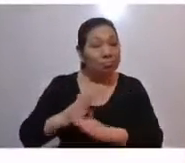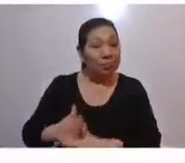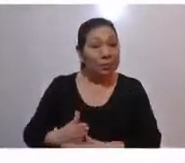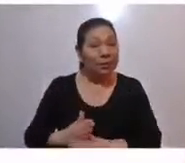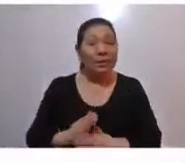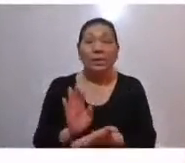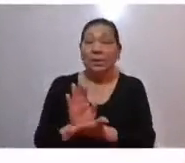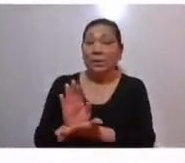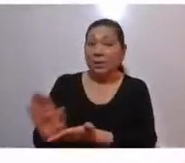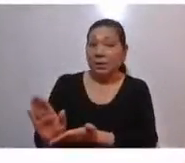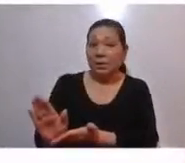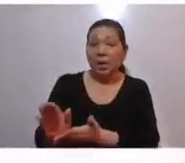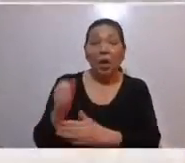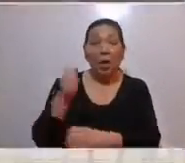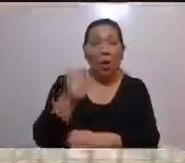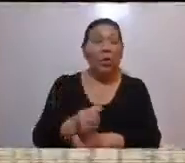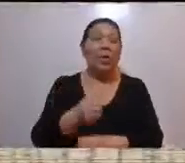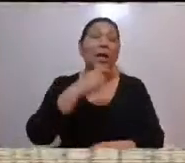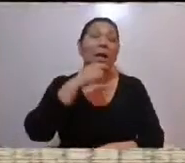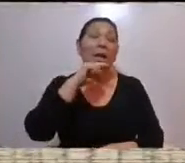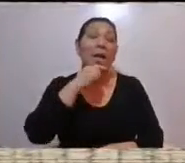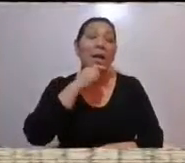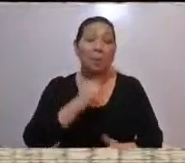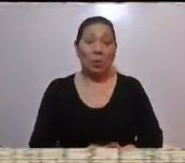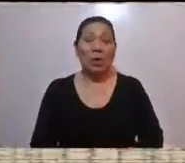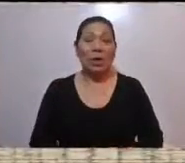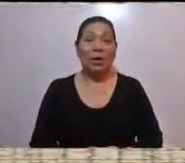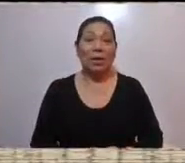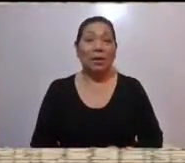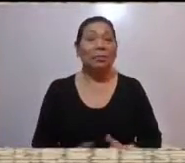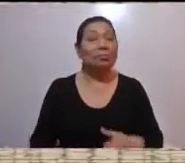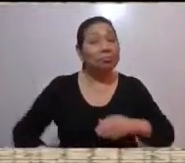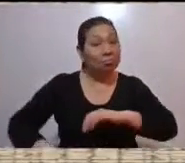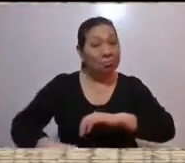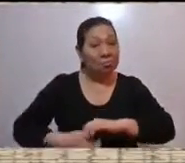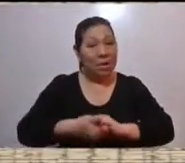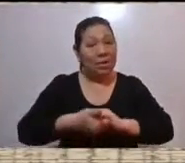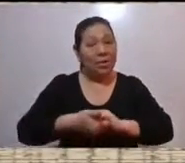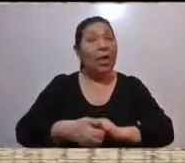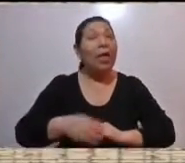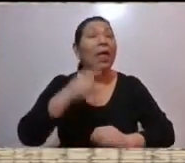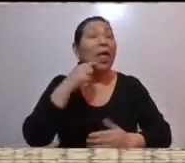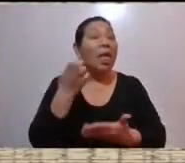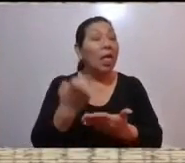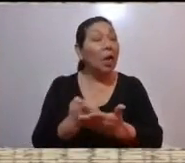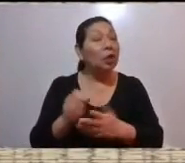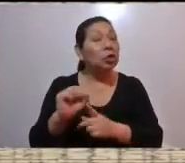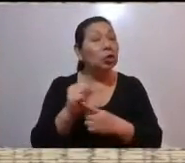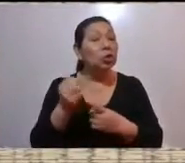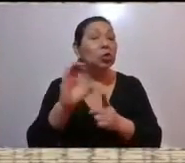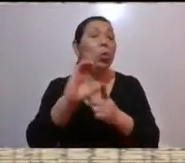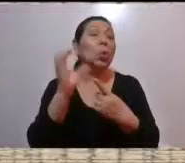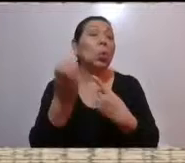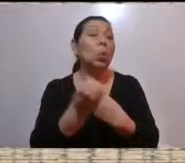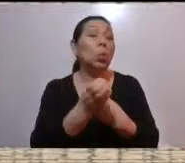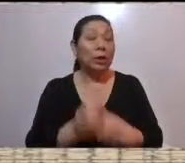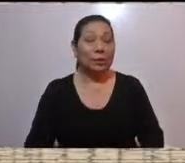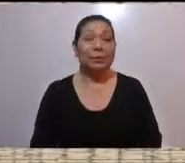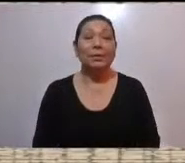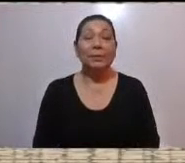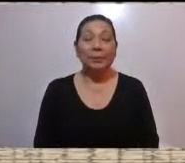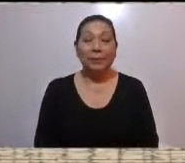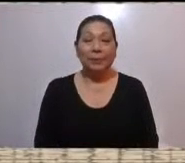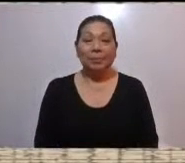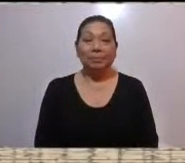para la Eliminación de la Discriminación contra las Mujeres y el Pacto Internacional de Derechos Económicos, Sociales y Culturales?